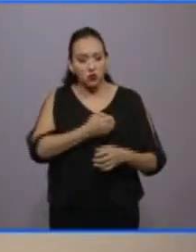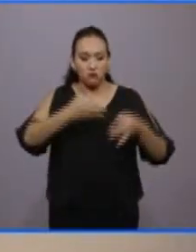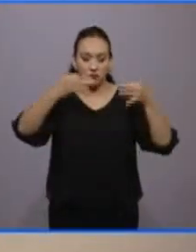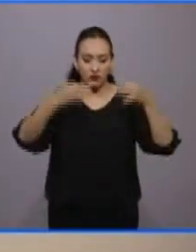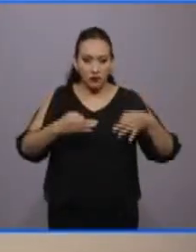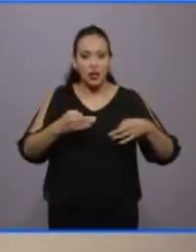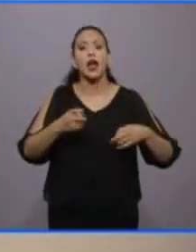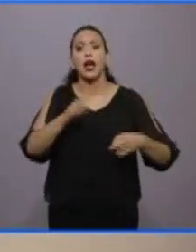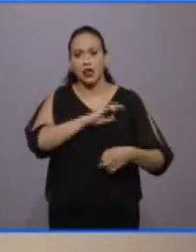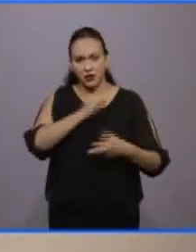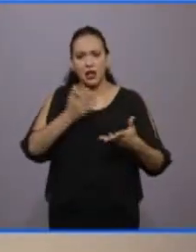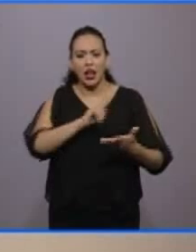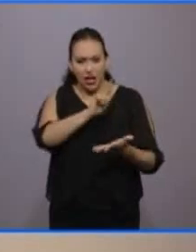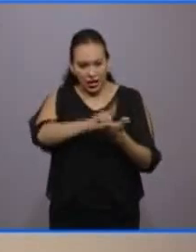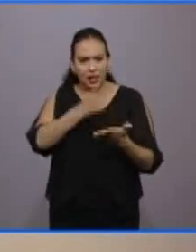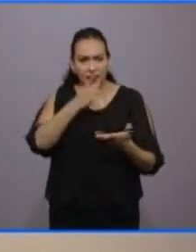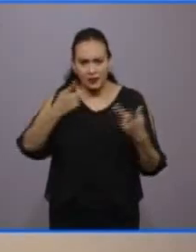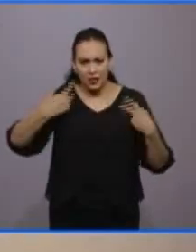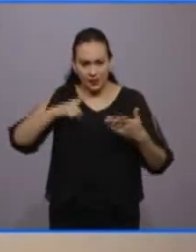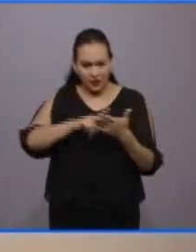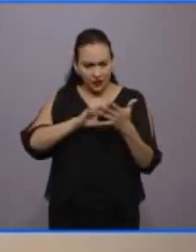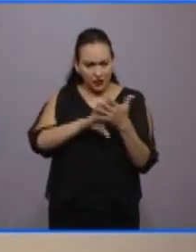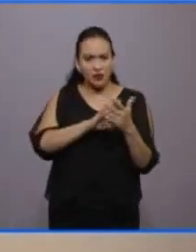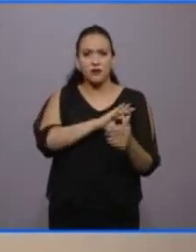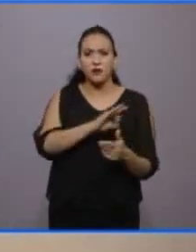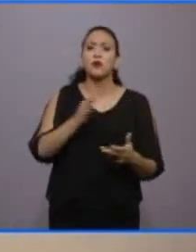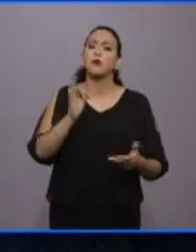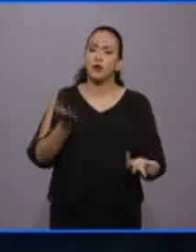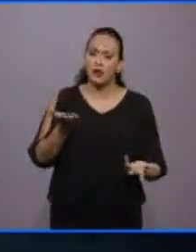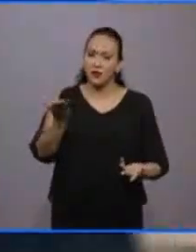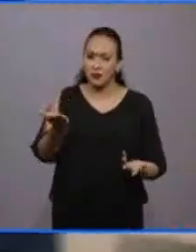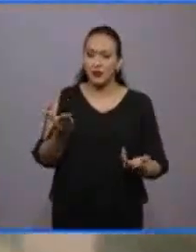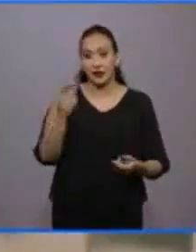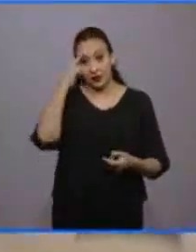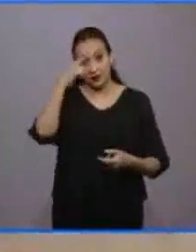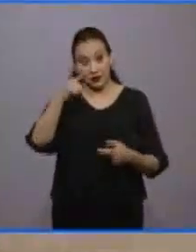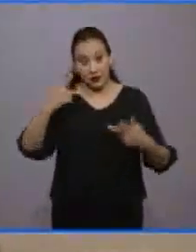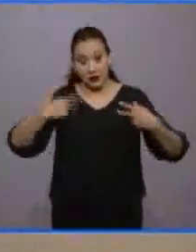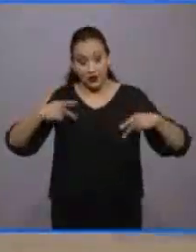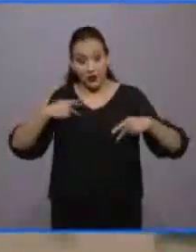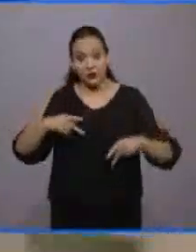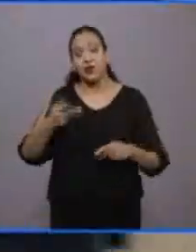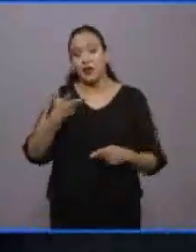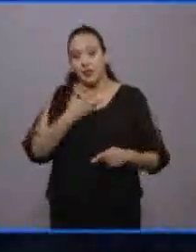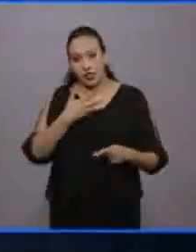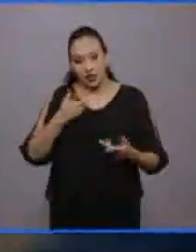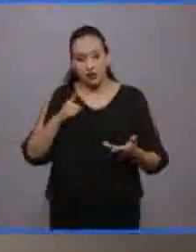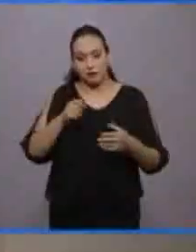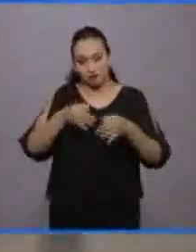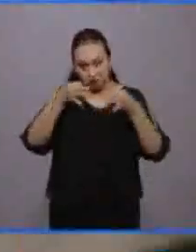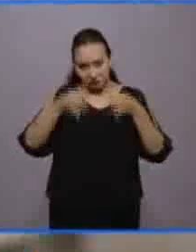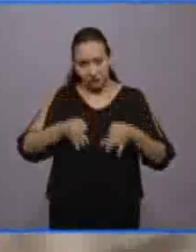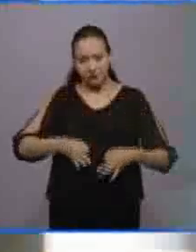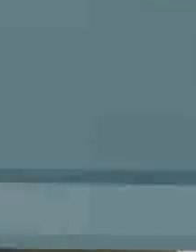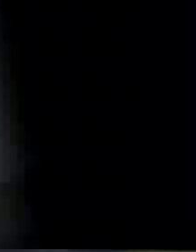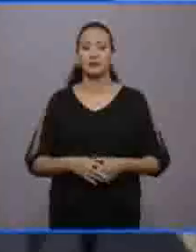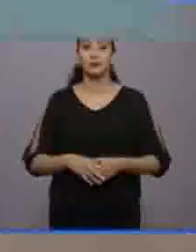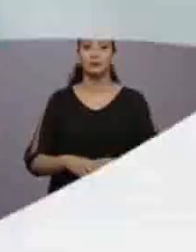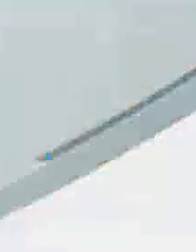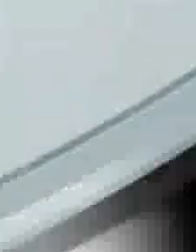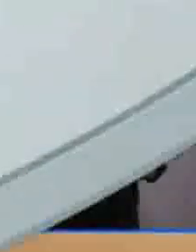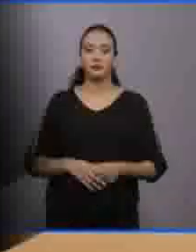a la situación en que se encuentra dicha población al momento de reclamar sus condiciones de internamiento.